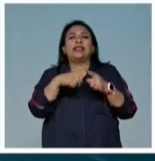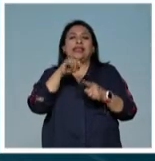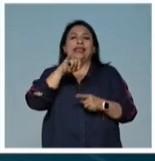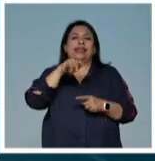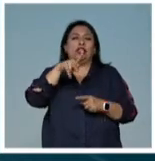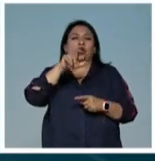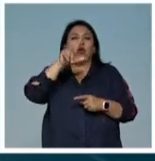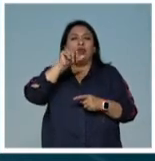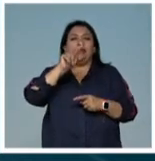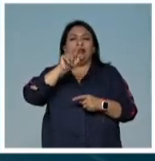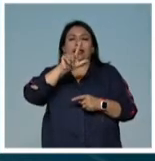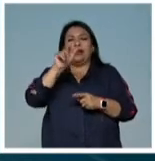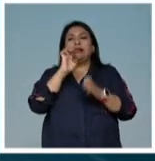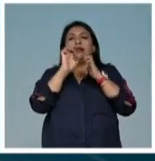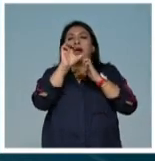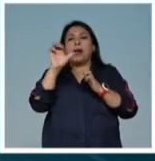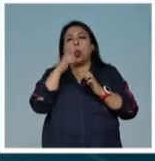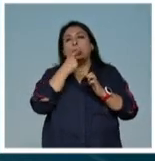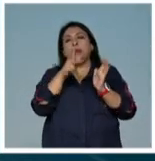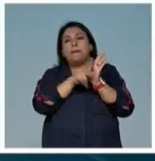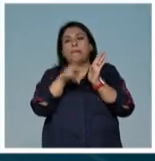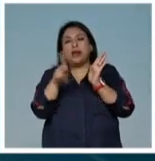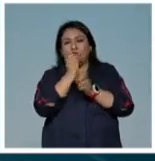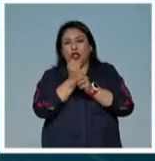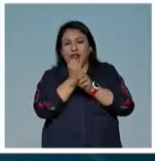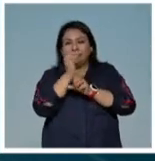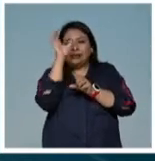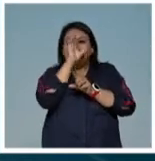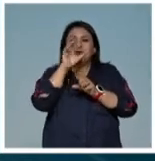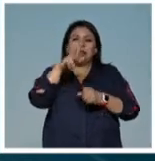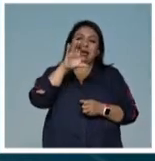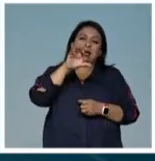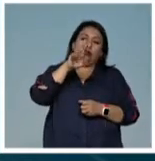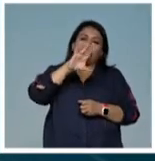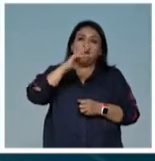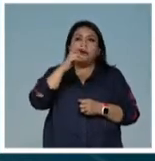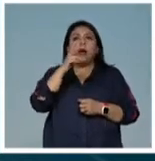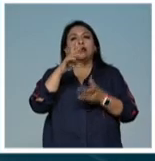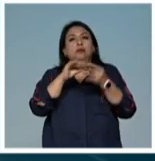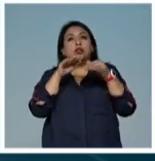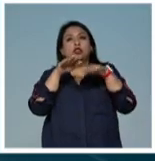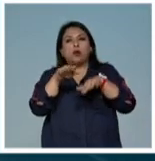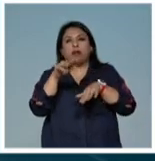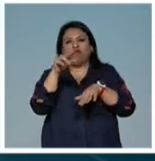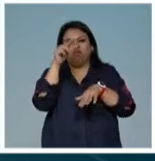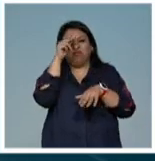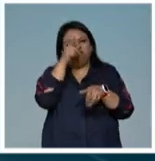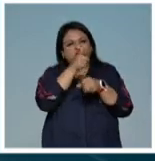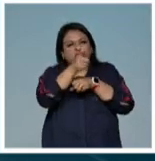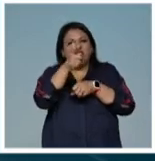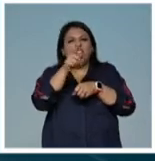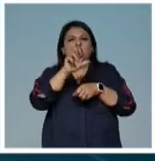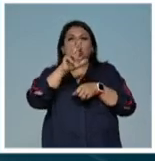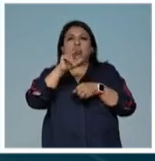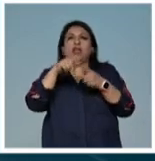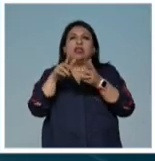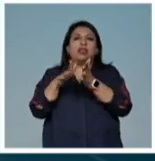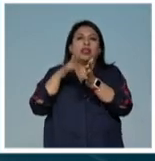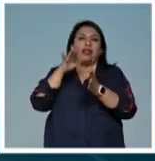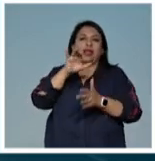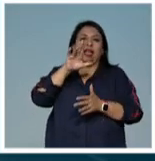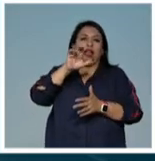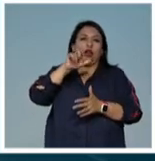Tesla, entrevistamos al periodista científico Carlos Chimal, quien nos habla de este genio descubridor de la corriente alterna e inspirador de Elon